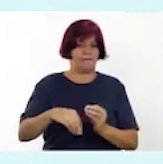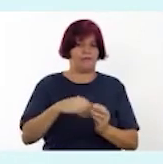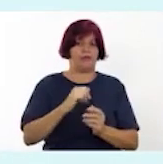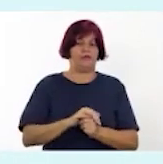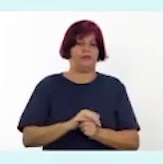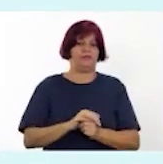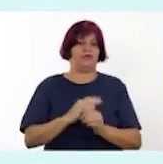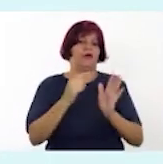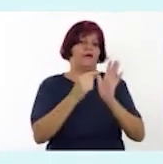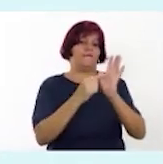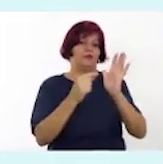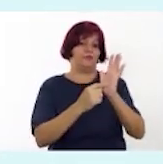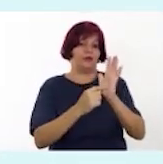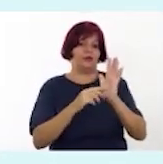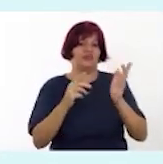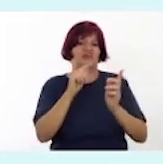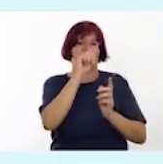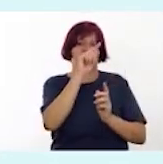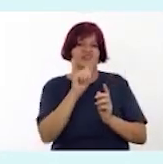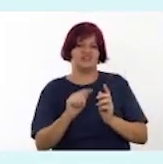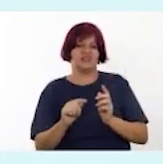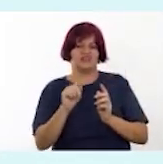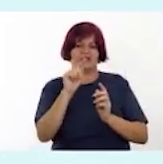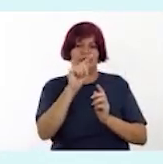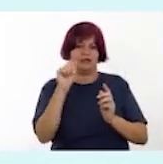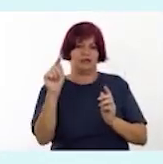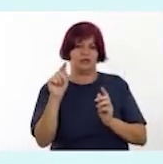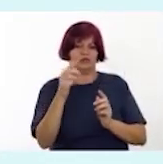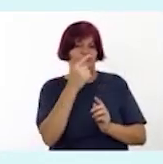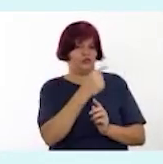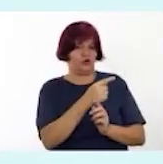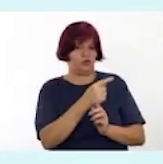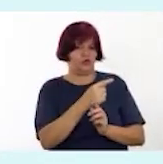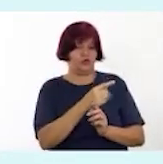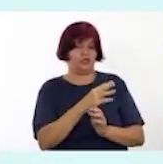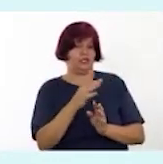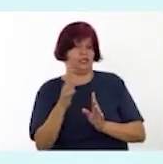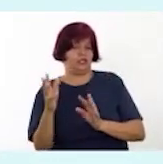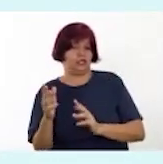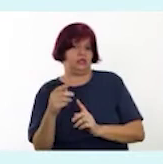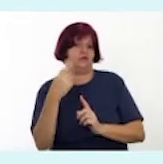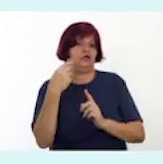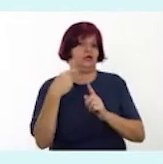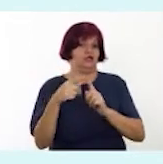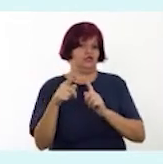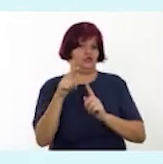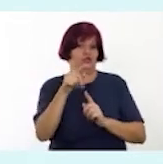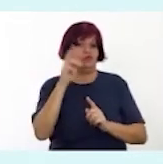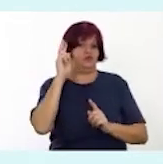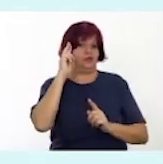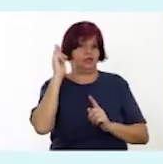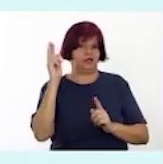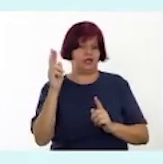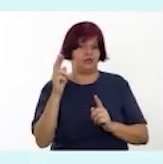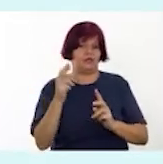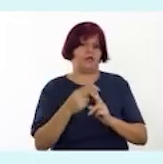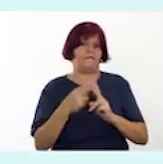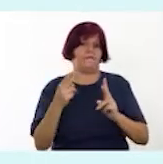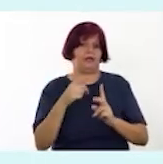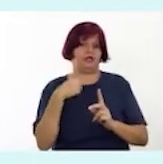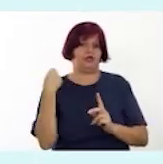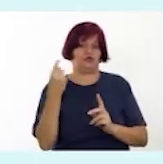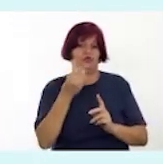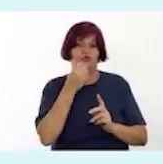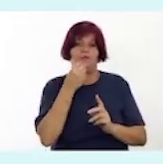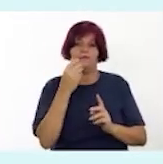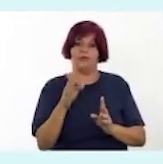traducidas, ¿de acuerdo?, a propiedades de las raíces. Observen cómo de una se derivan las otras, que ustedes deben estar recordando para